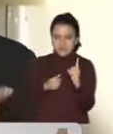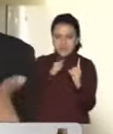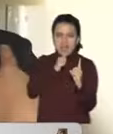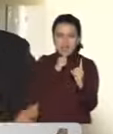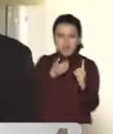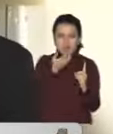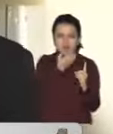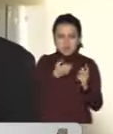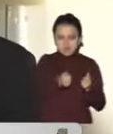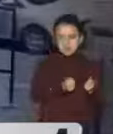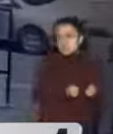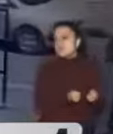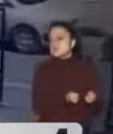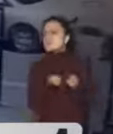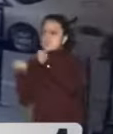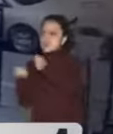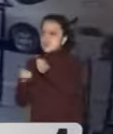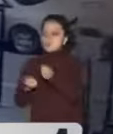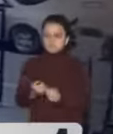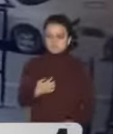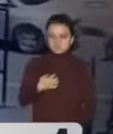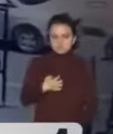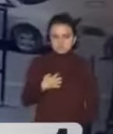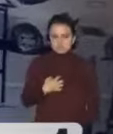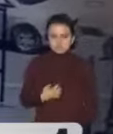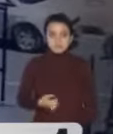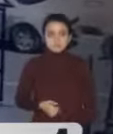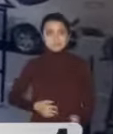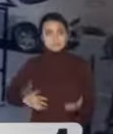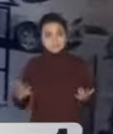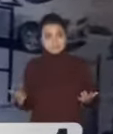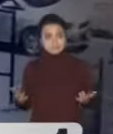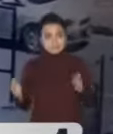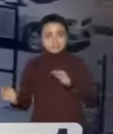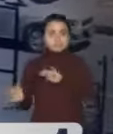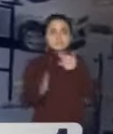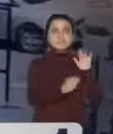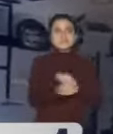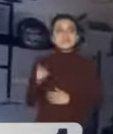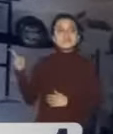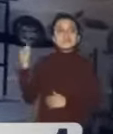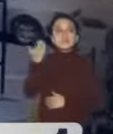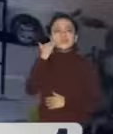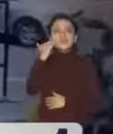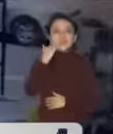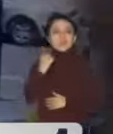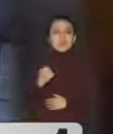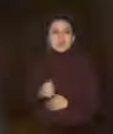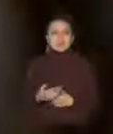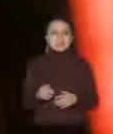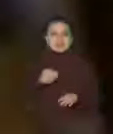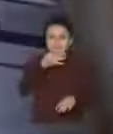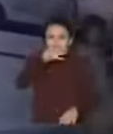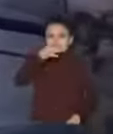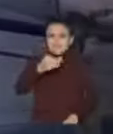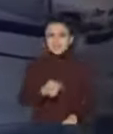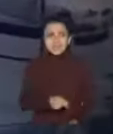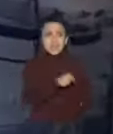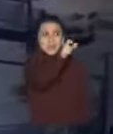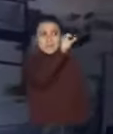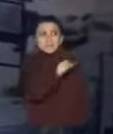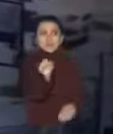parte del pecho. En otro hecho, una mujer denuncia que fue golpeada en su rostro por pedirle a un conductor que moviera el vehículo,